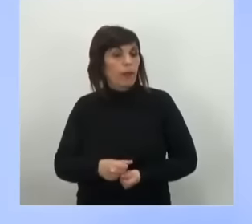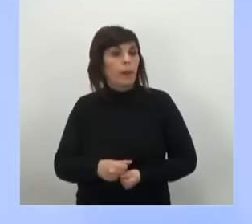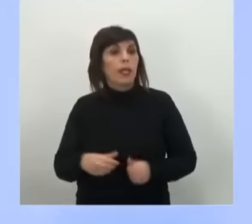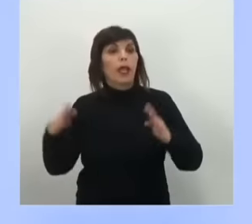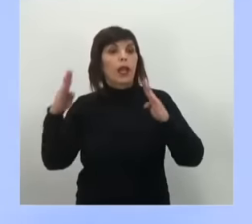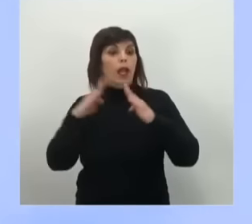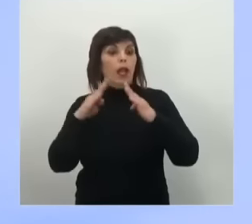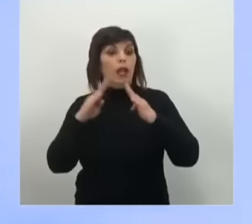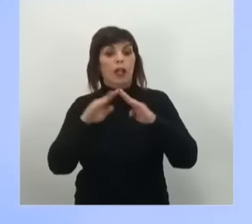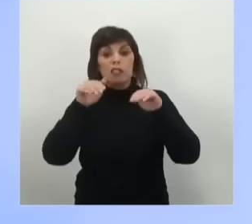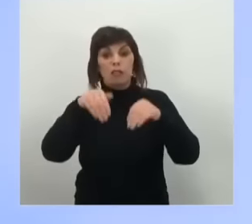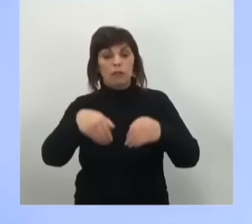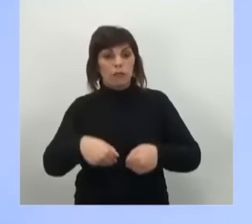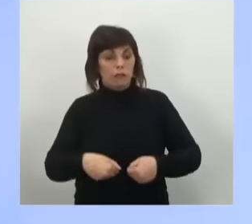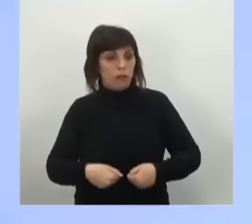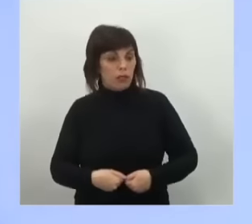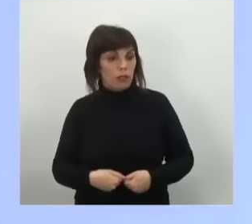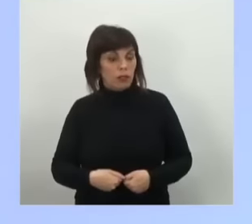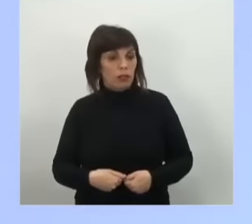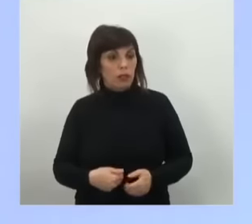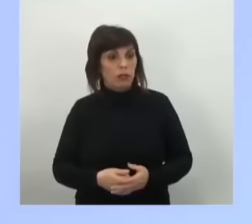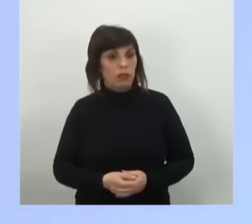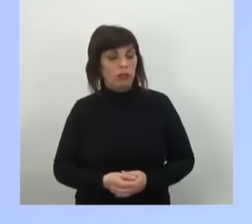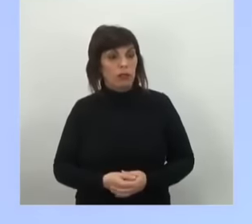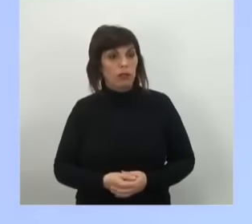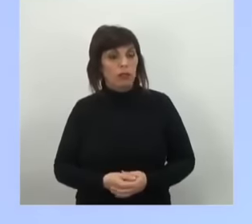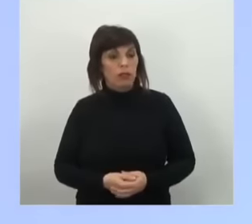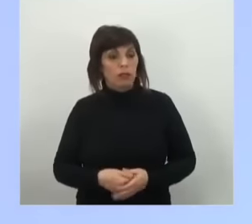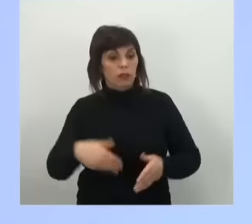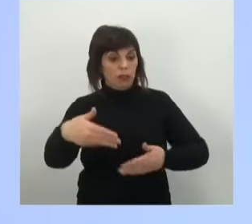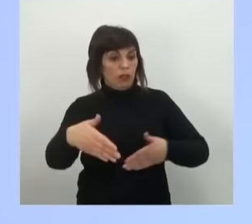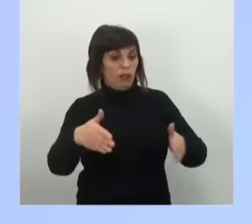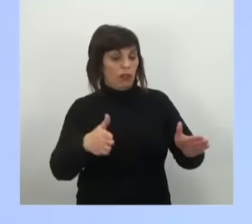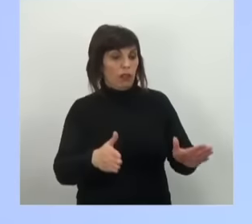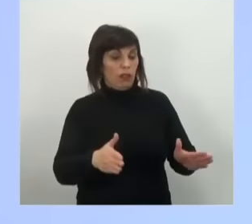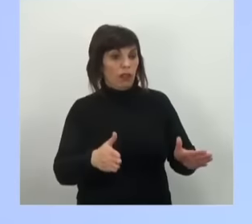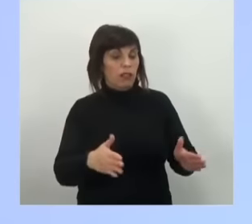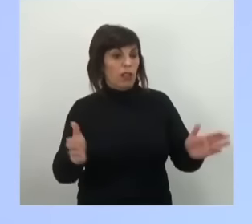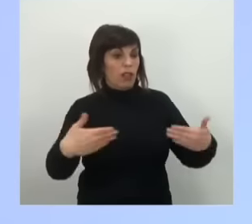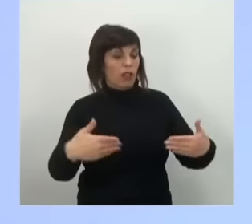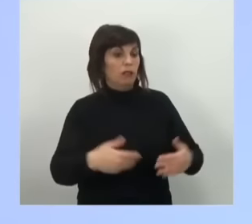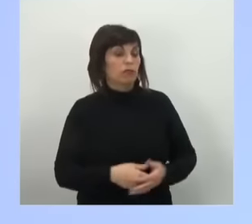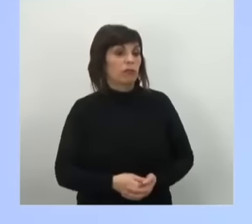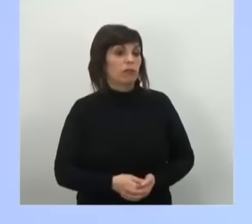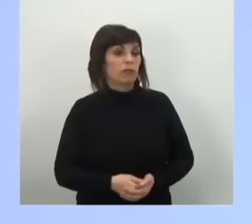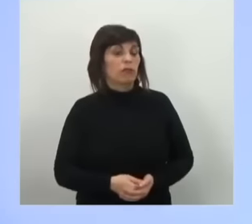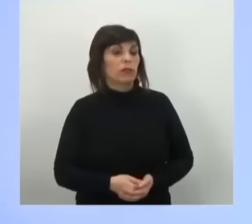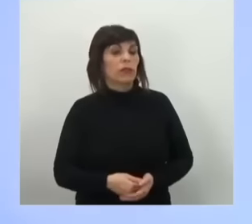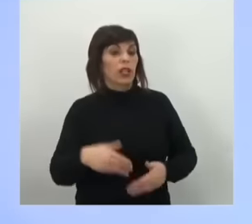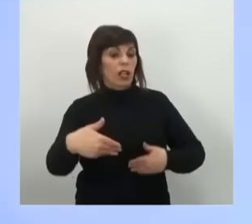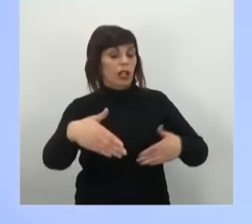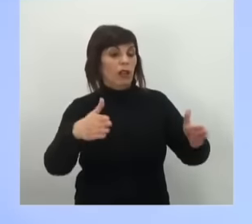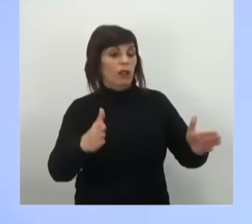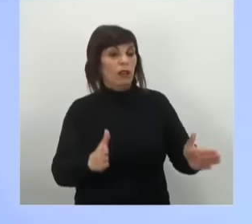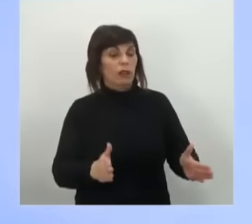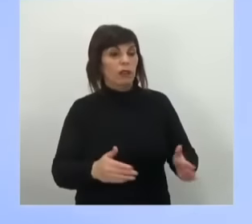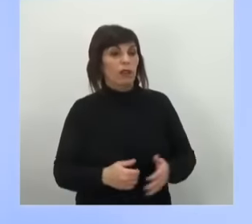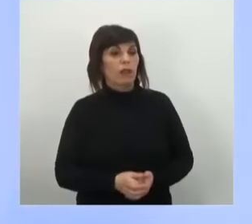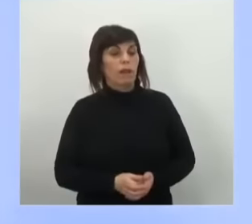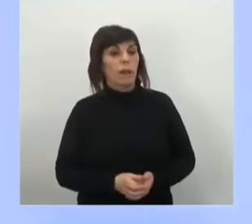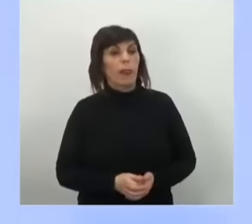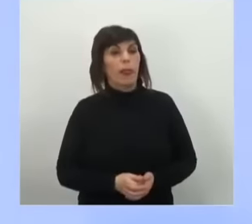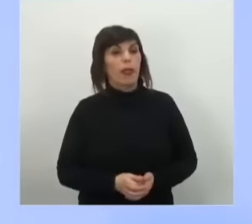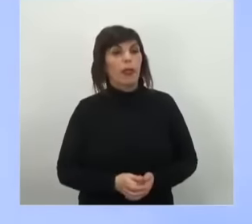llegamos a la casa Nosotros yo tenía ahí una sala y Y entonces me llevan a la habitación y cuando me llevan a la habitación